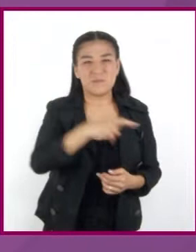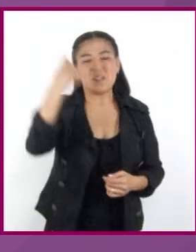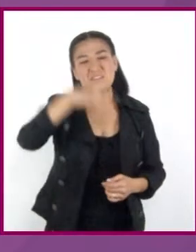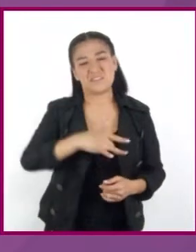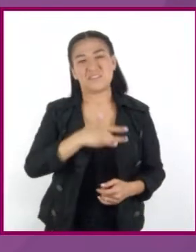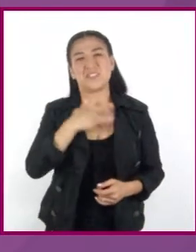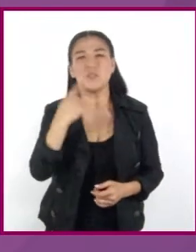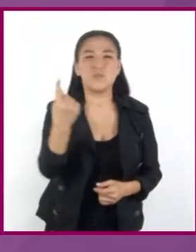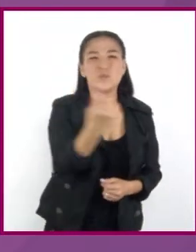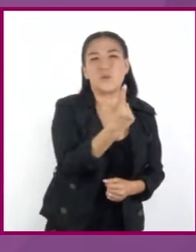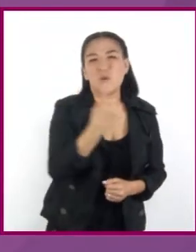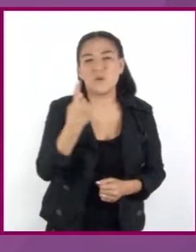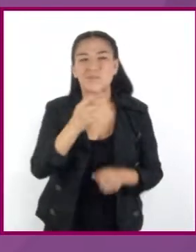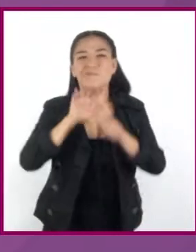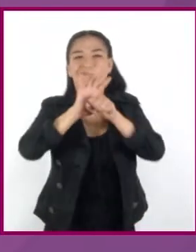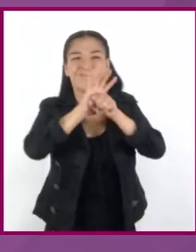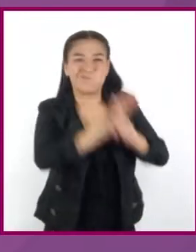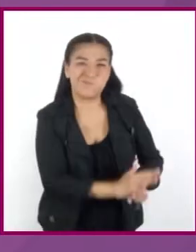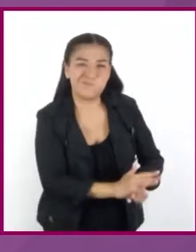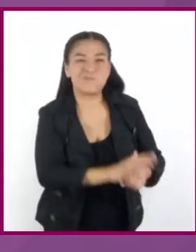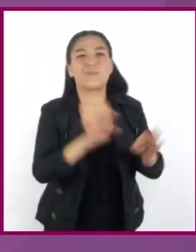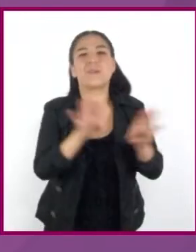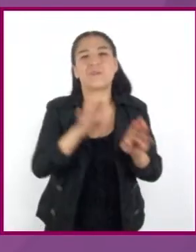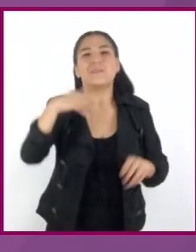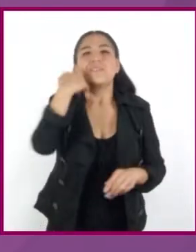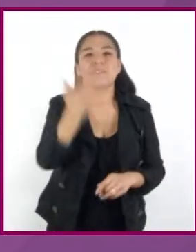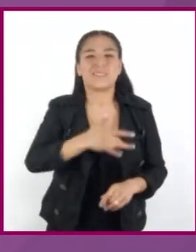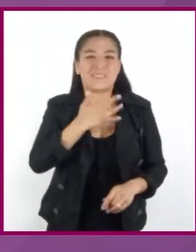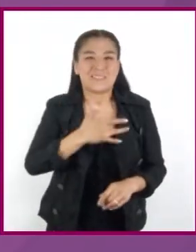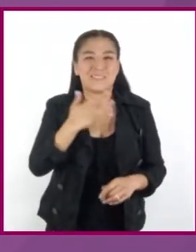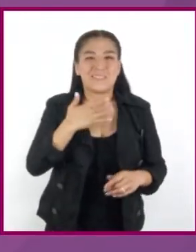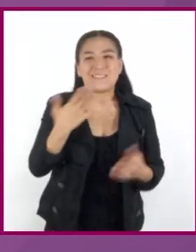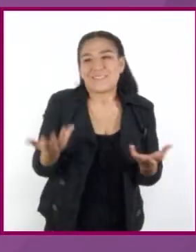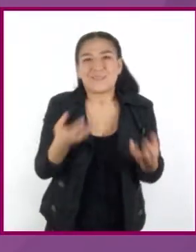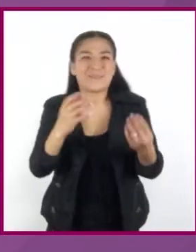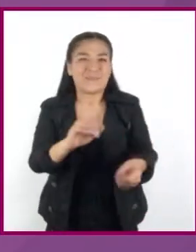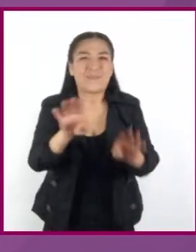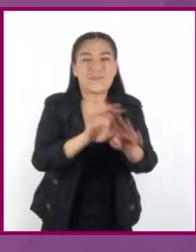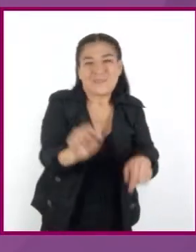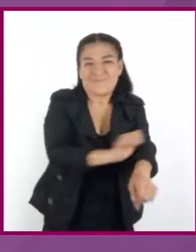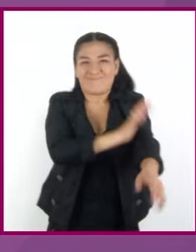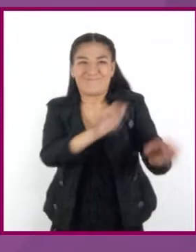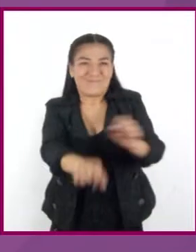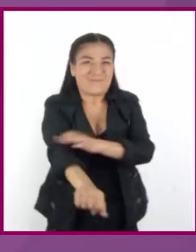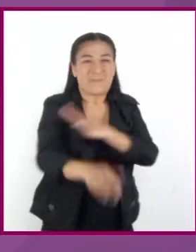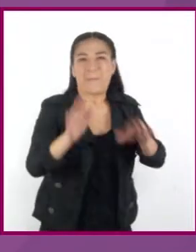soledad, estados depresivos y el deseo de experimentar sensaciones fuertes.